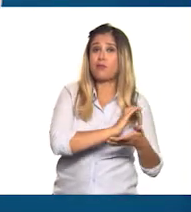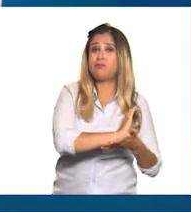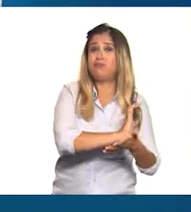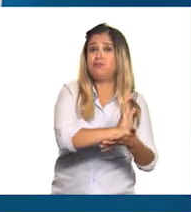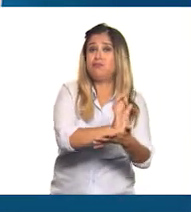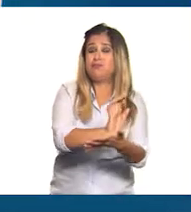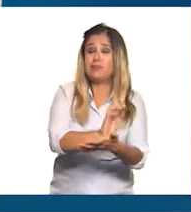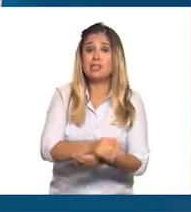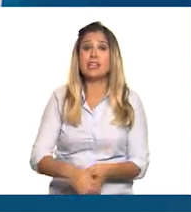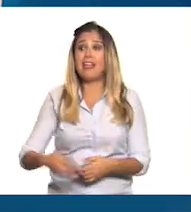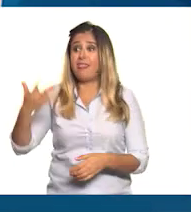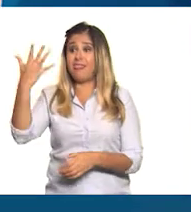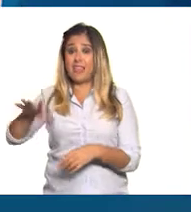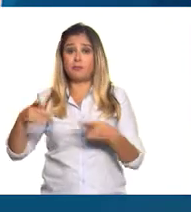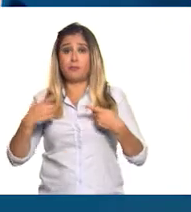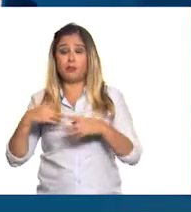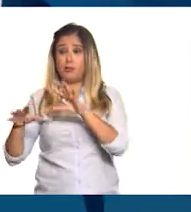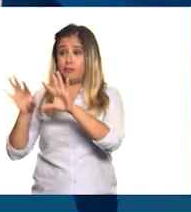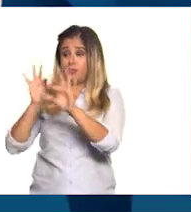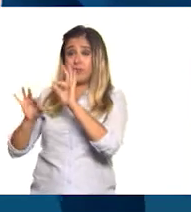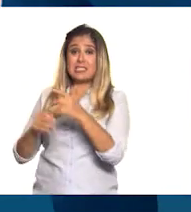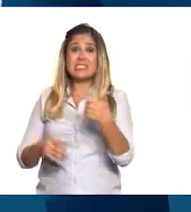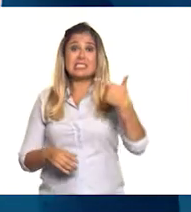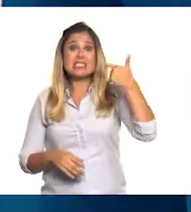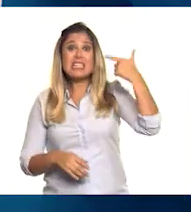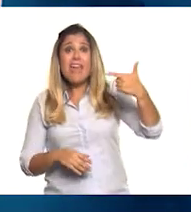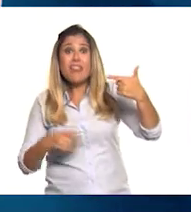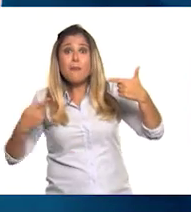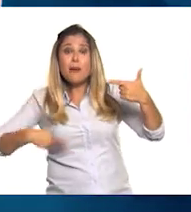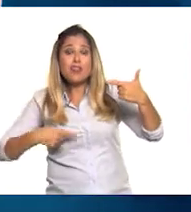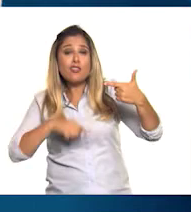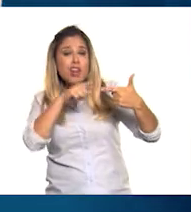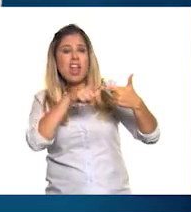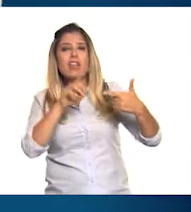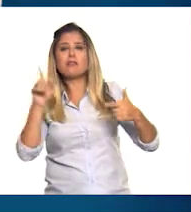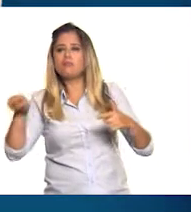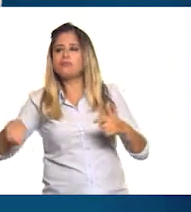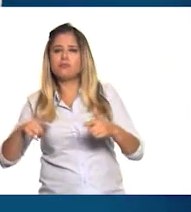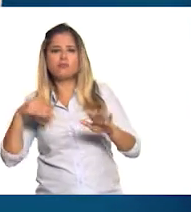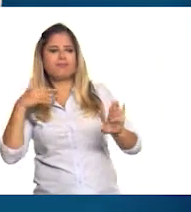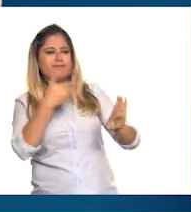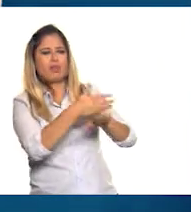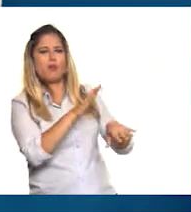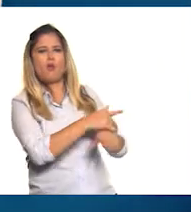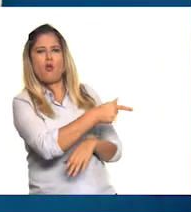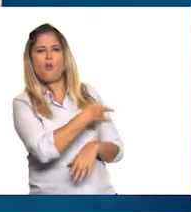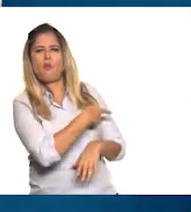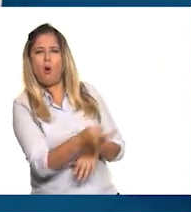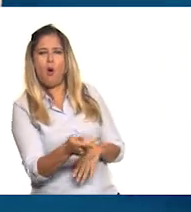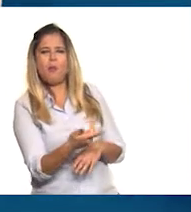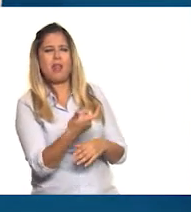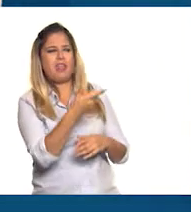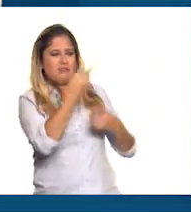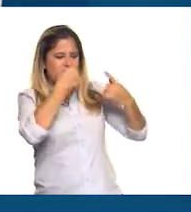7 de cada 10 opinan que las personas los tratan diferentes por no tener dinero o por su apariencia física.